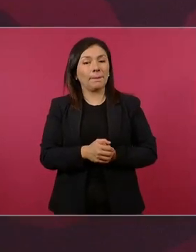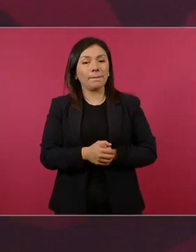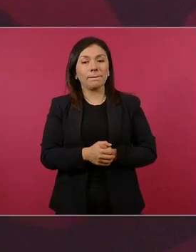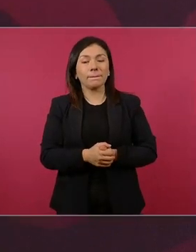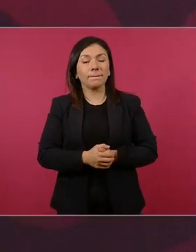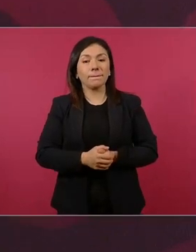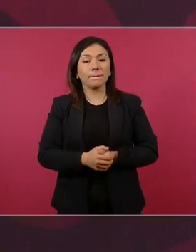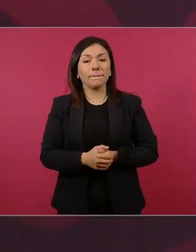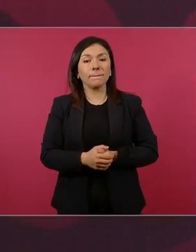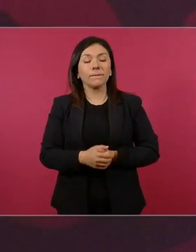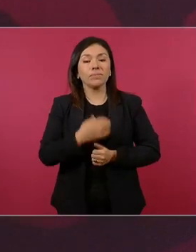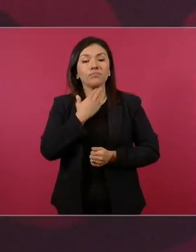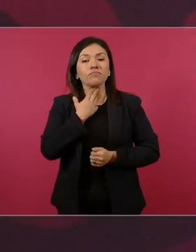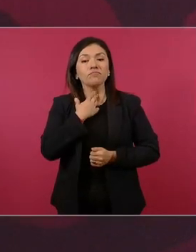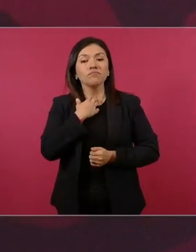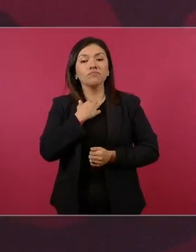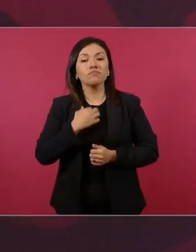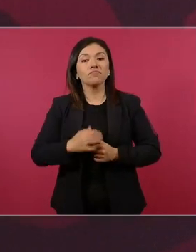es